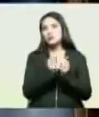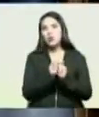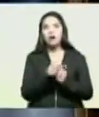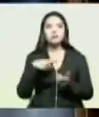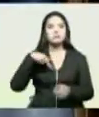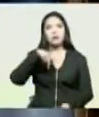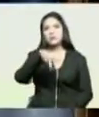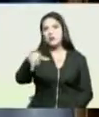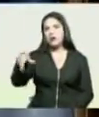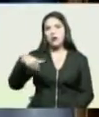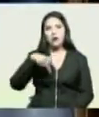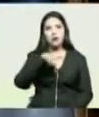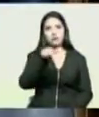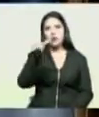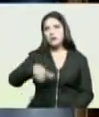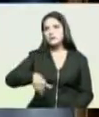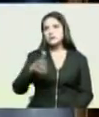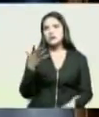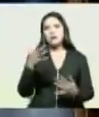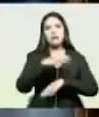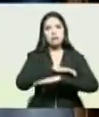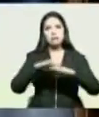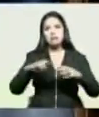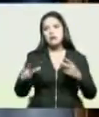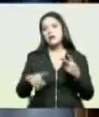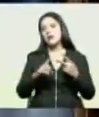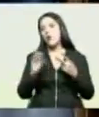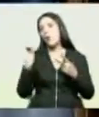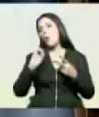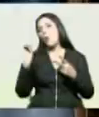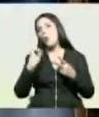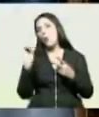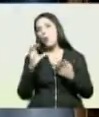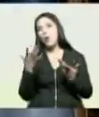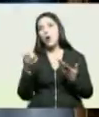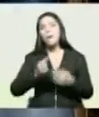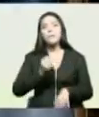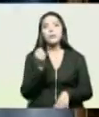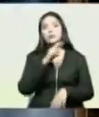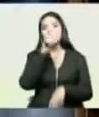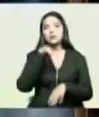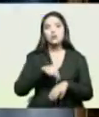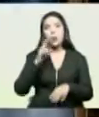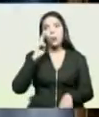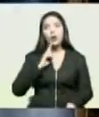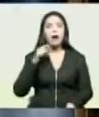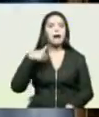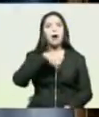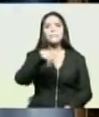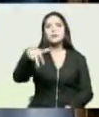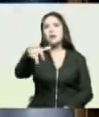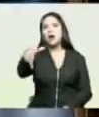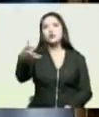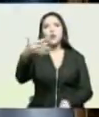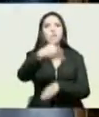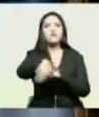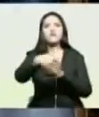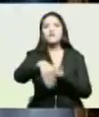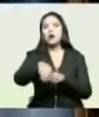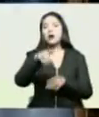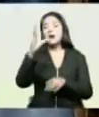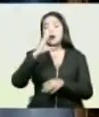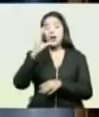caminando en la ciudad del Tigre o la Policía Nacional Bolivariana caminando por la avenida Baral,